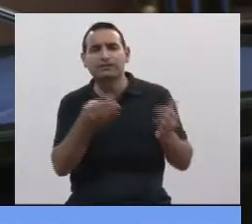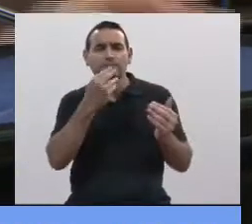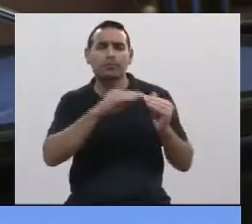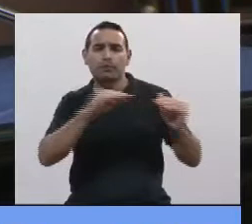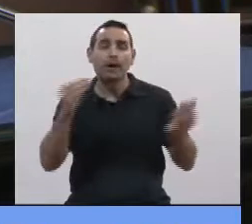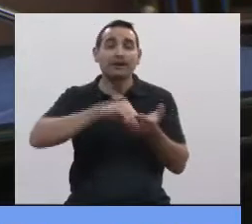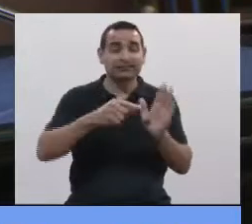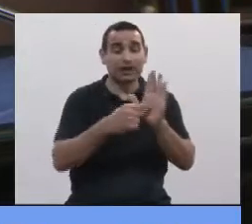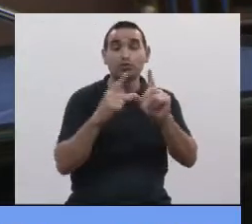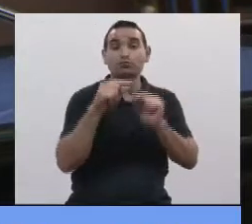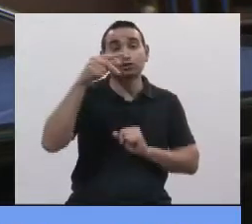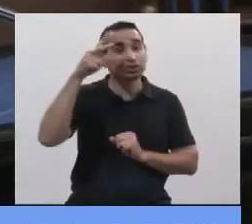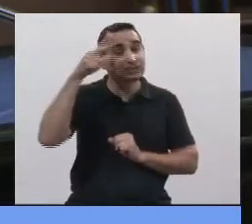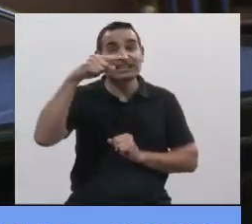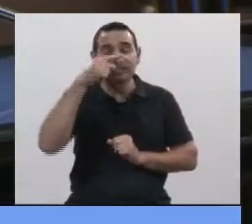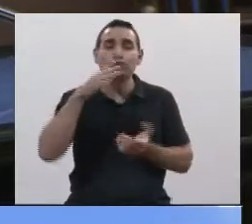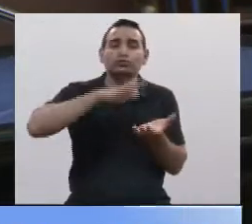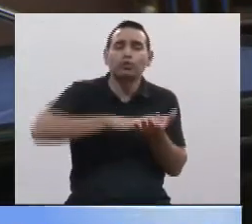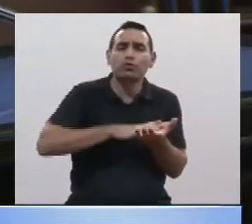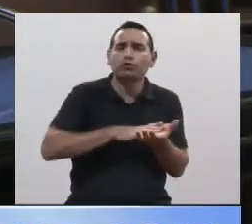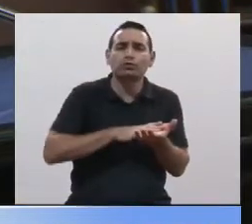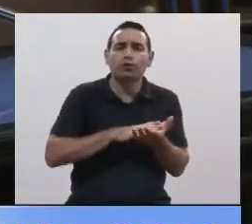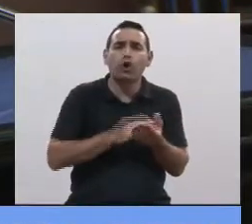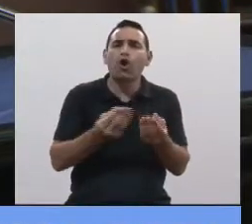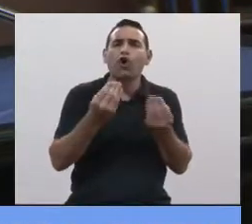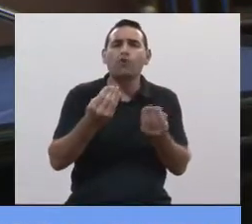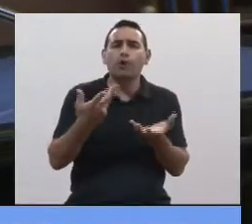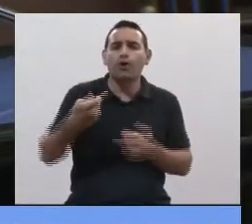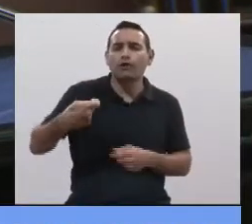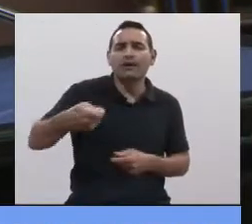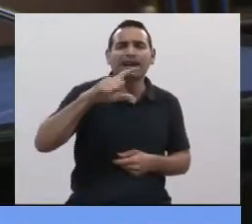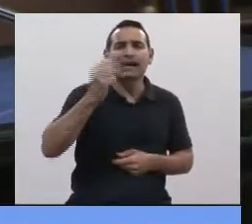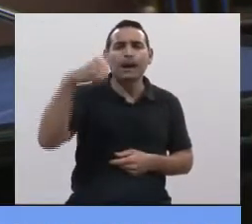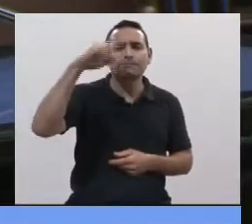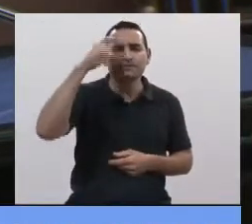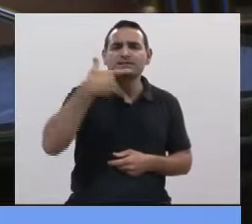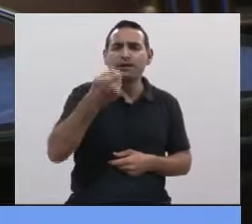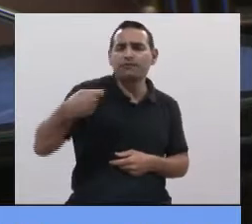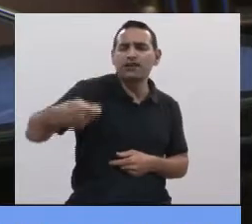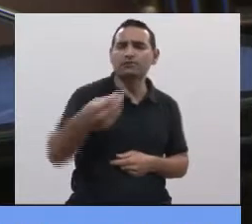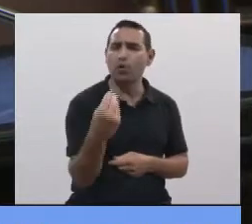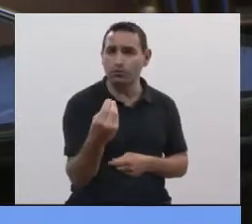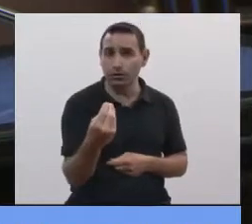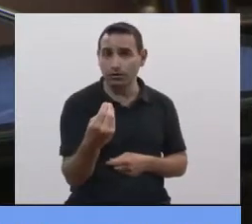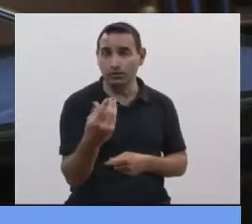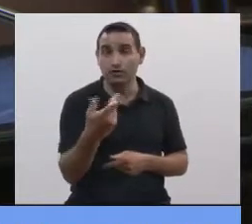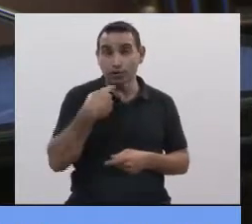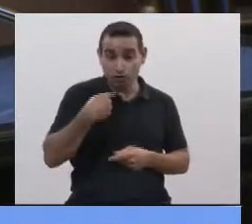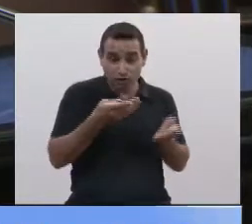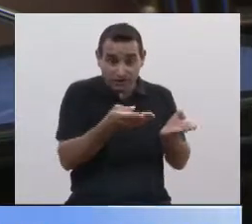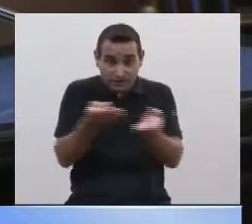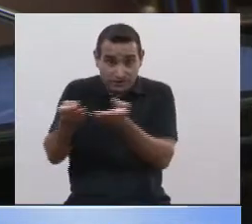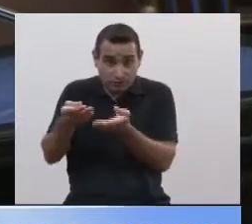artículo 87 sobre el tema de cómo se va a financiar CAMMESA. Pero si congelo las